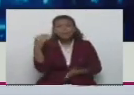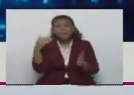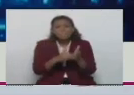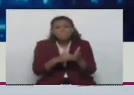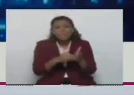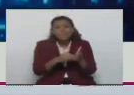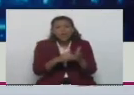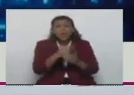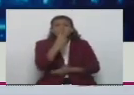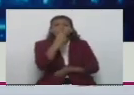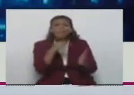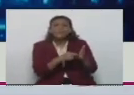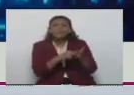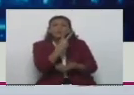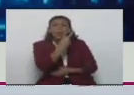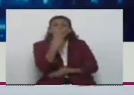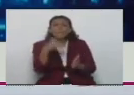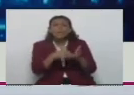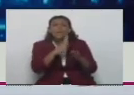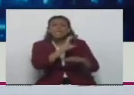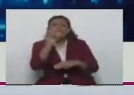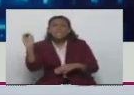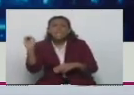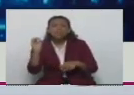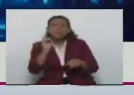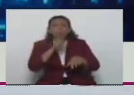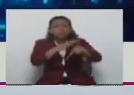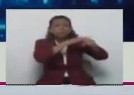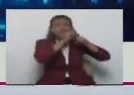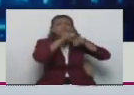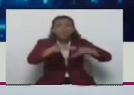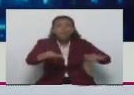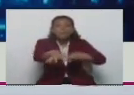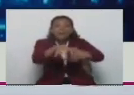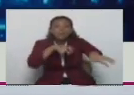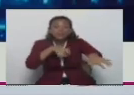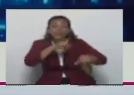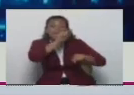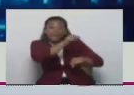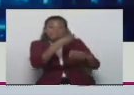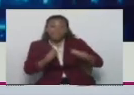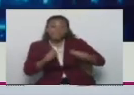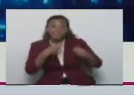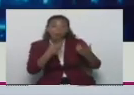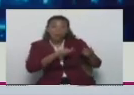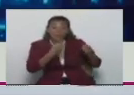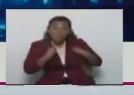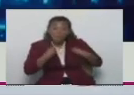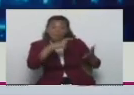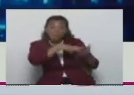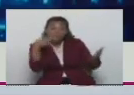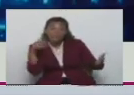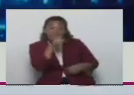venezolanos asistieron 2.000, 2.500 cuando los convocaron los influencers? Porque la gran mayoría de los migrantes que viven